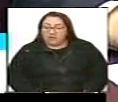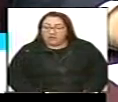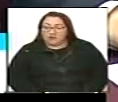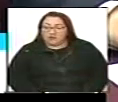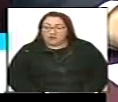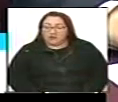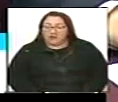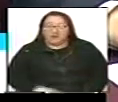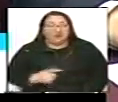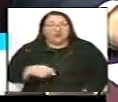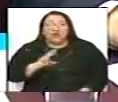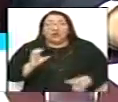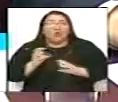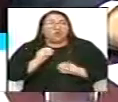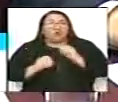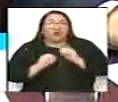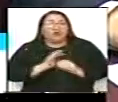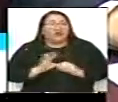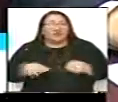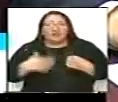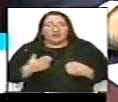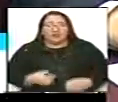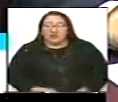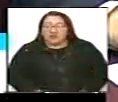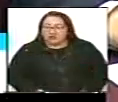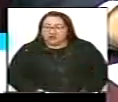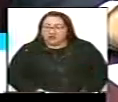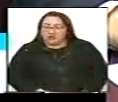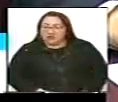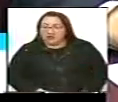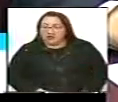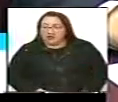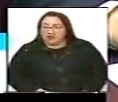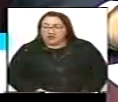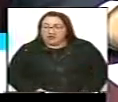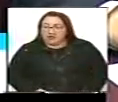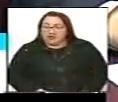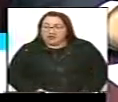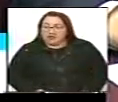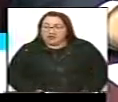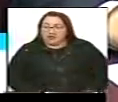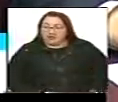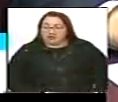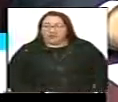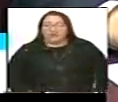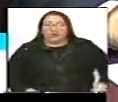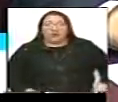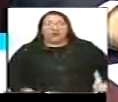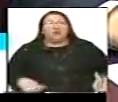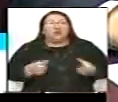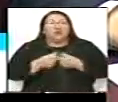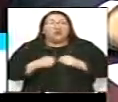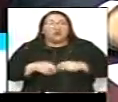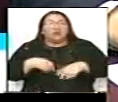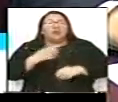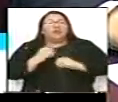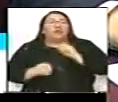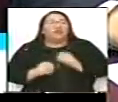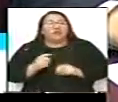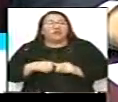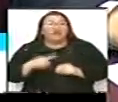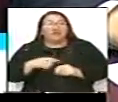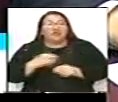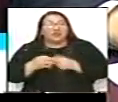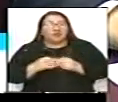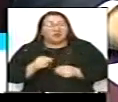no es el escenario para estar modificando. En la Comisión Permanente no es un escenario para estar modificando lo